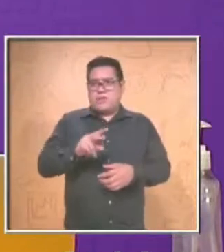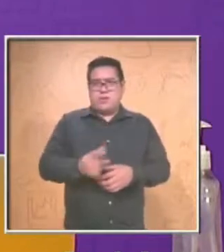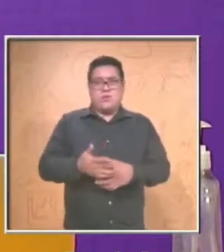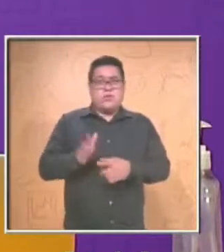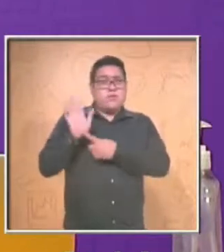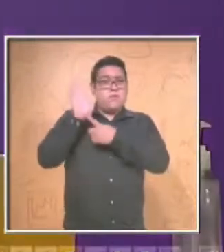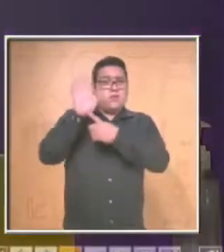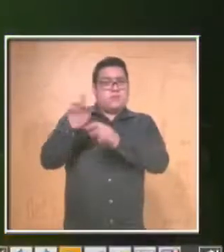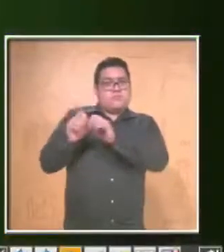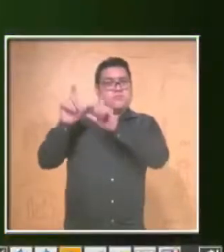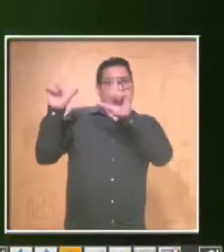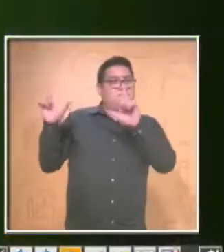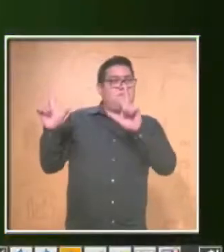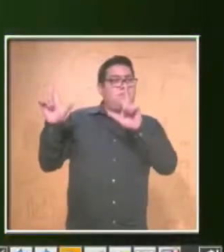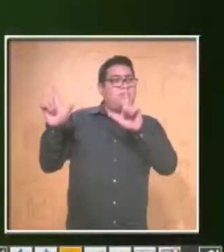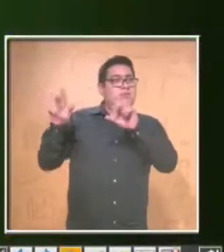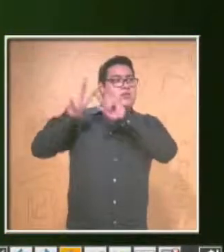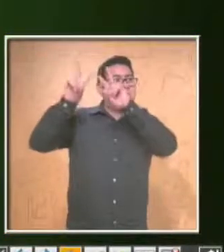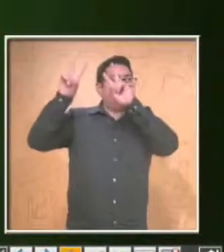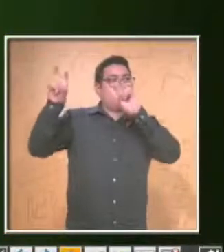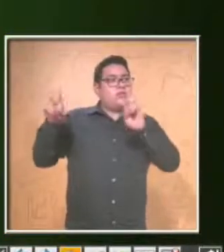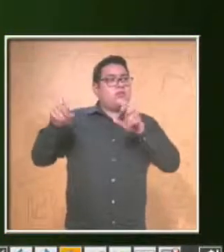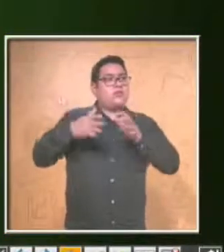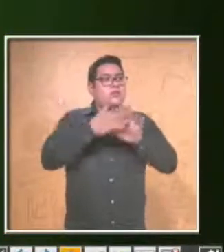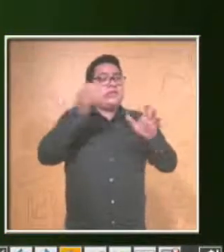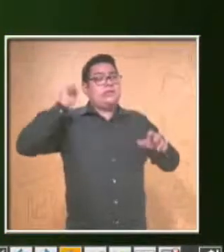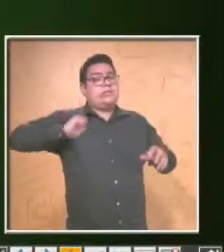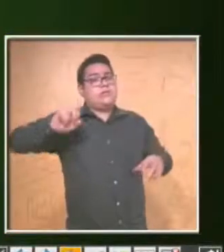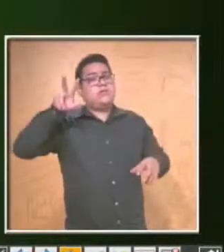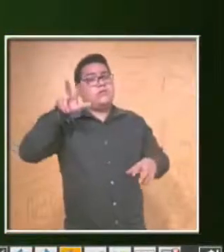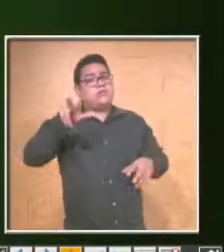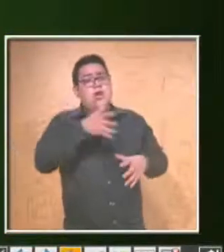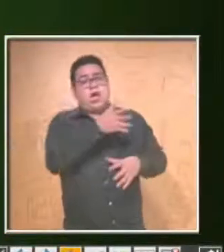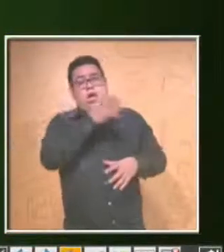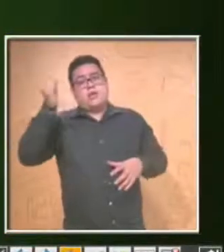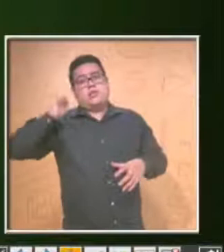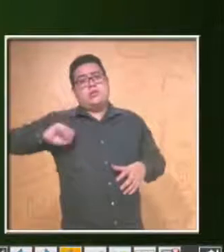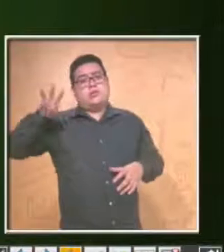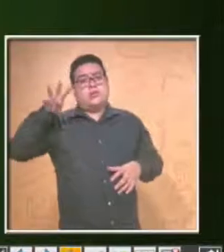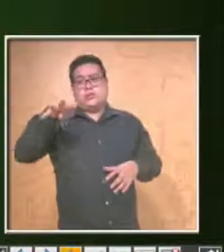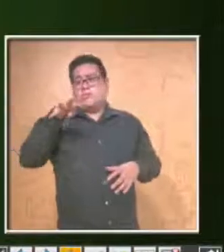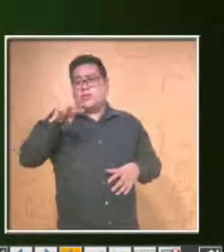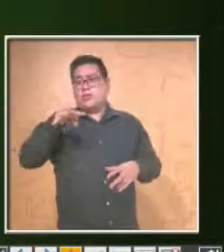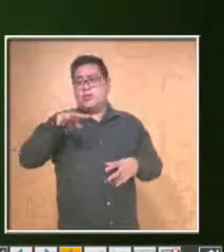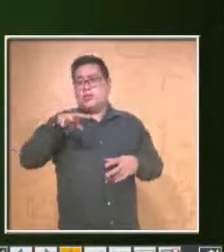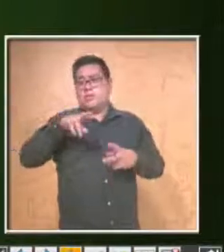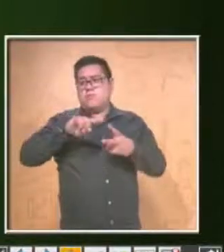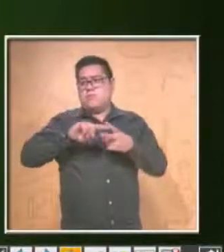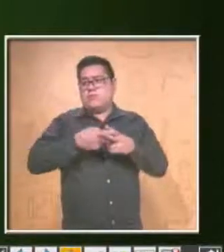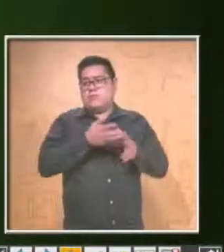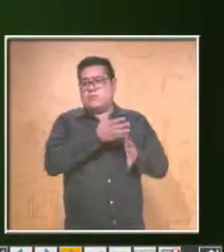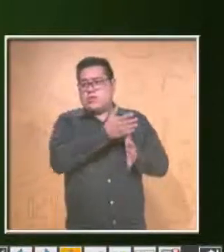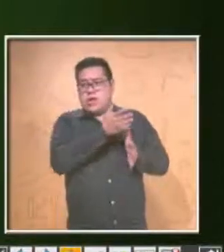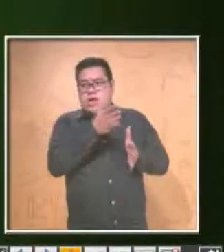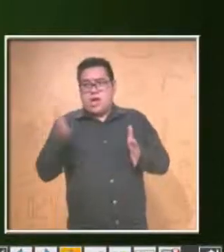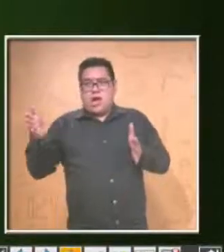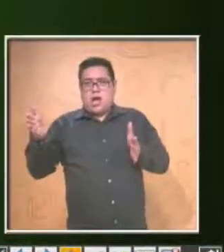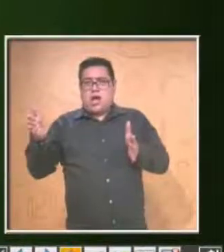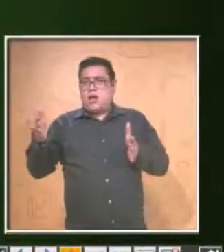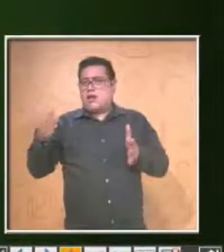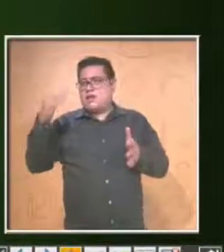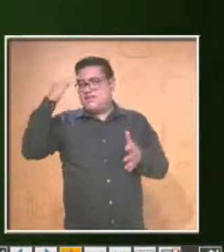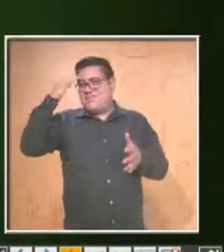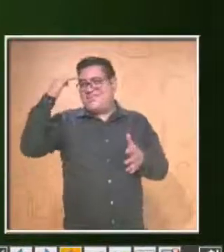presento en pantalla el tema de mediados del siglo XVIII a mediados del siglo XIX para ver el panorama del periodo. En